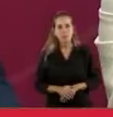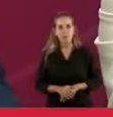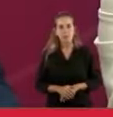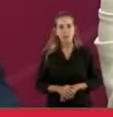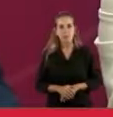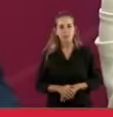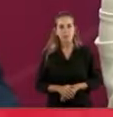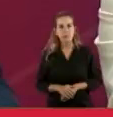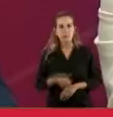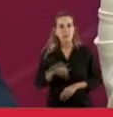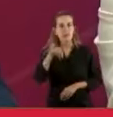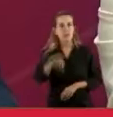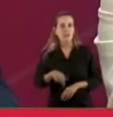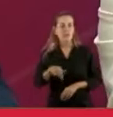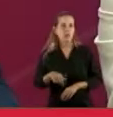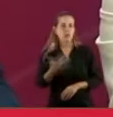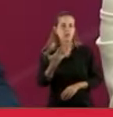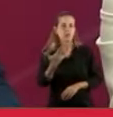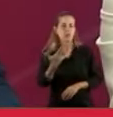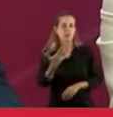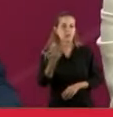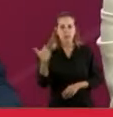Nosotros vemos en estos